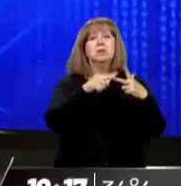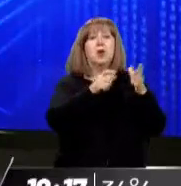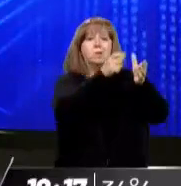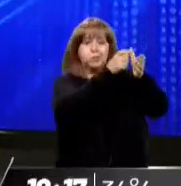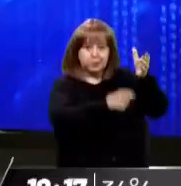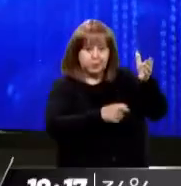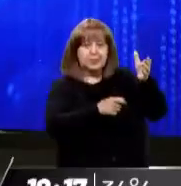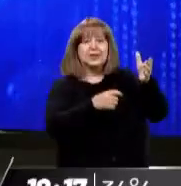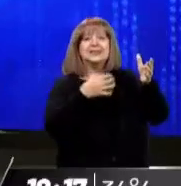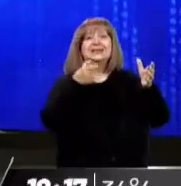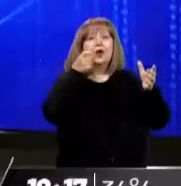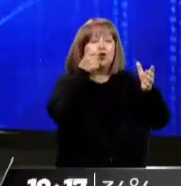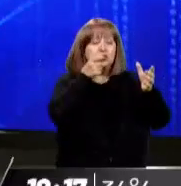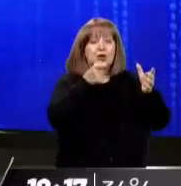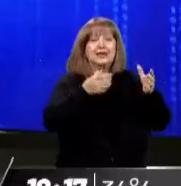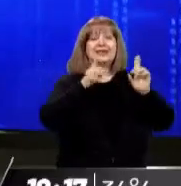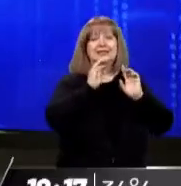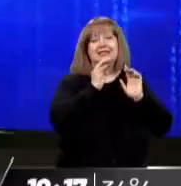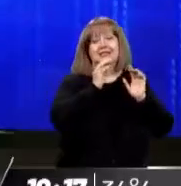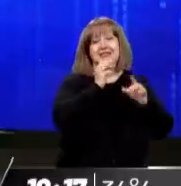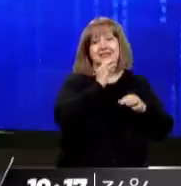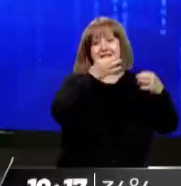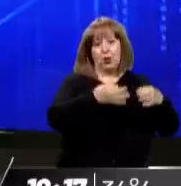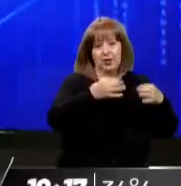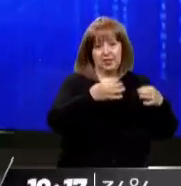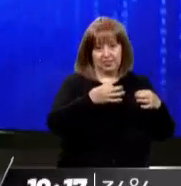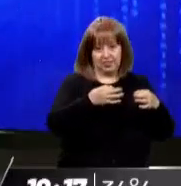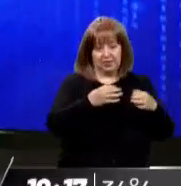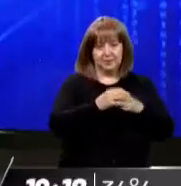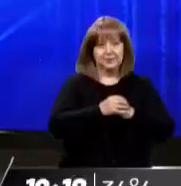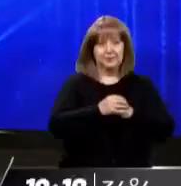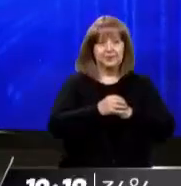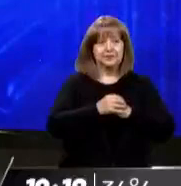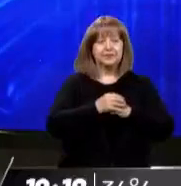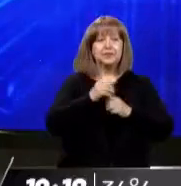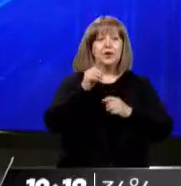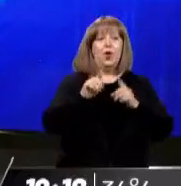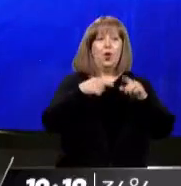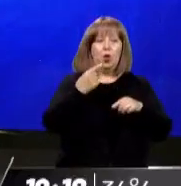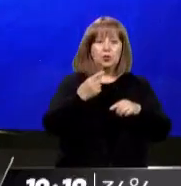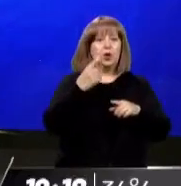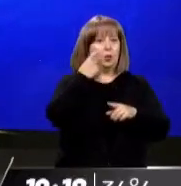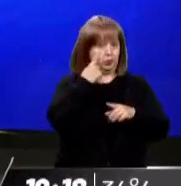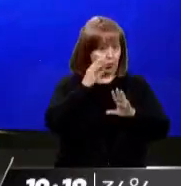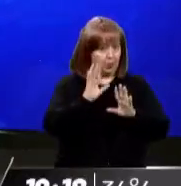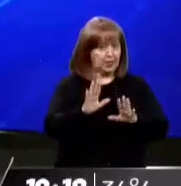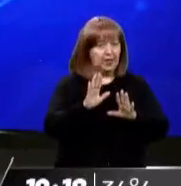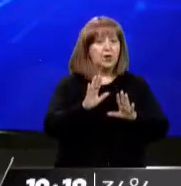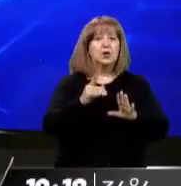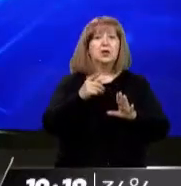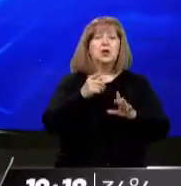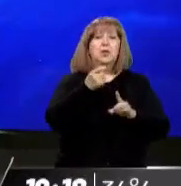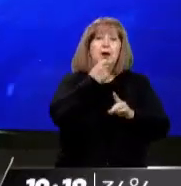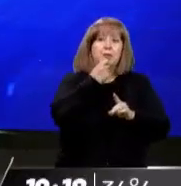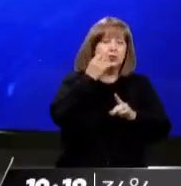en la aplicación, tenerlas completas para poder evitar y poder recuperar la cuenta lo antes posible. Algo que a tener en cuenta es que si llegan a caer en